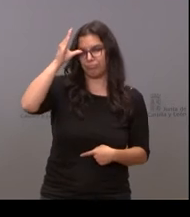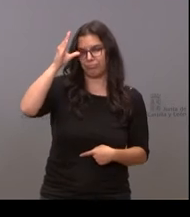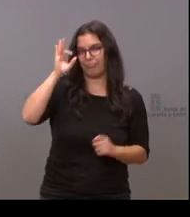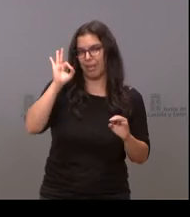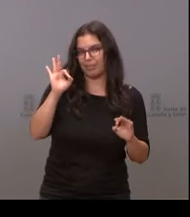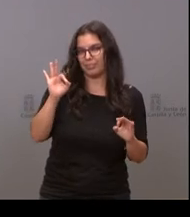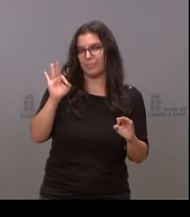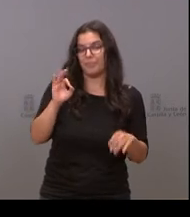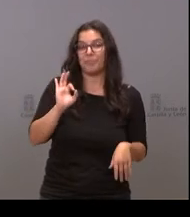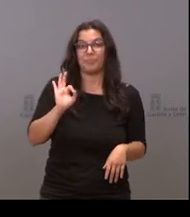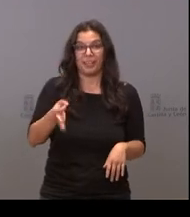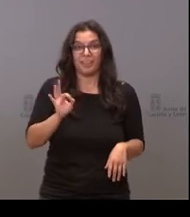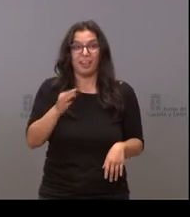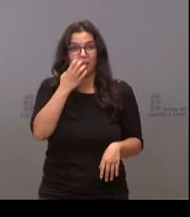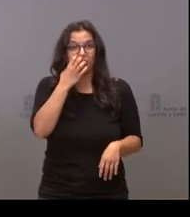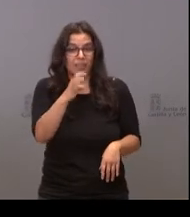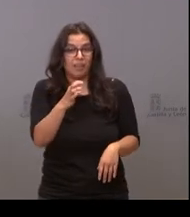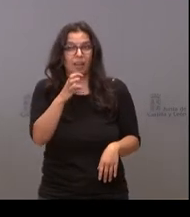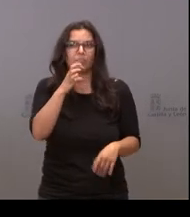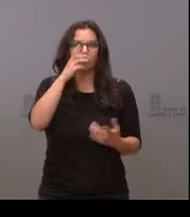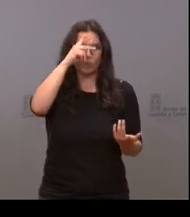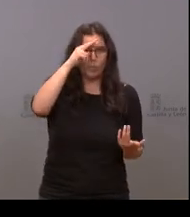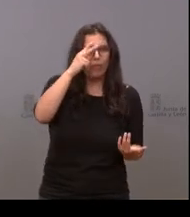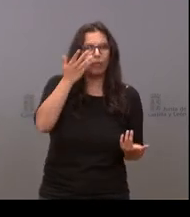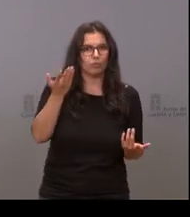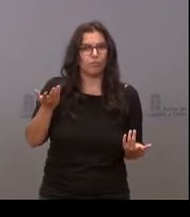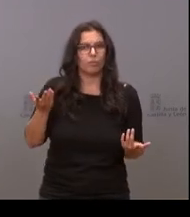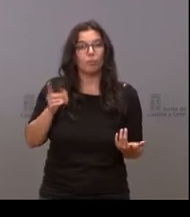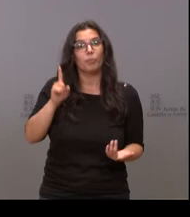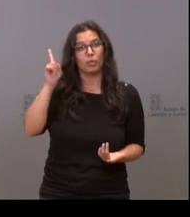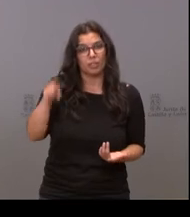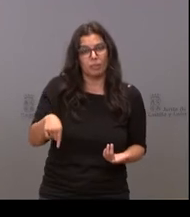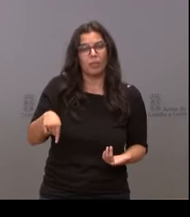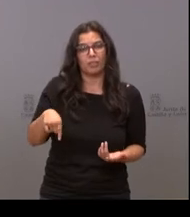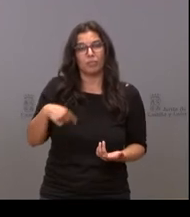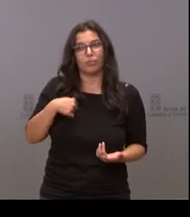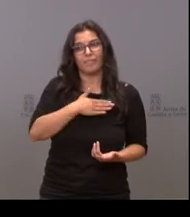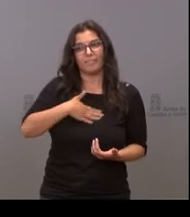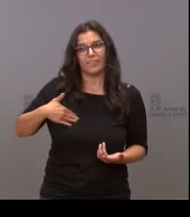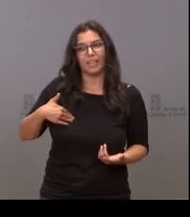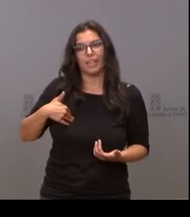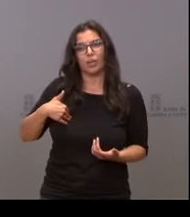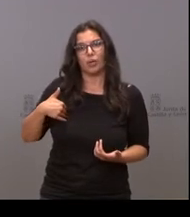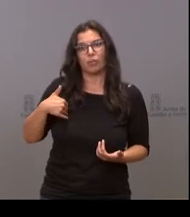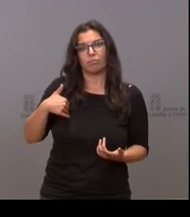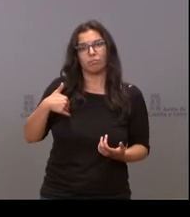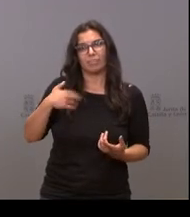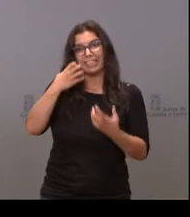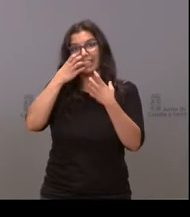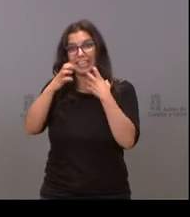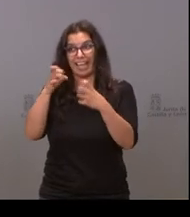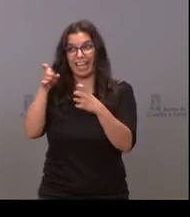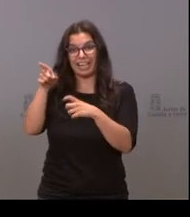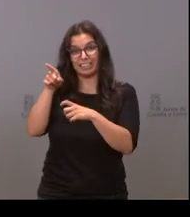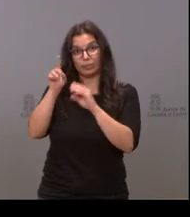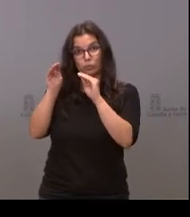verdad que de quejas de preocupaciones pero también quiero trasladarte que tus quejas vuestras quejas